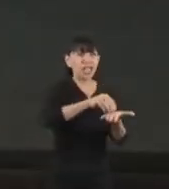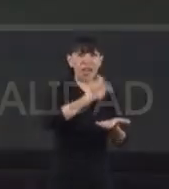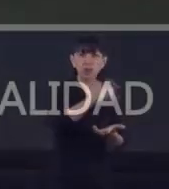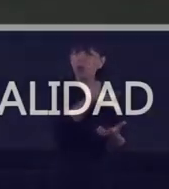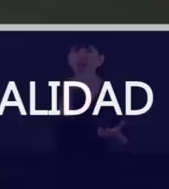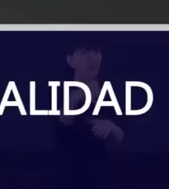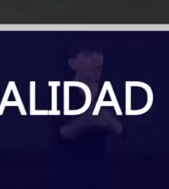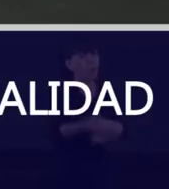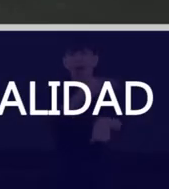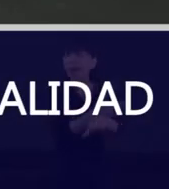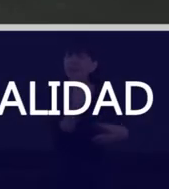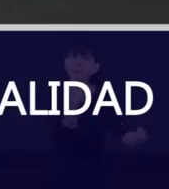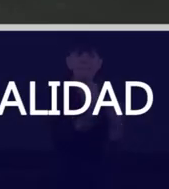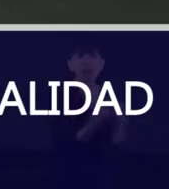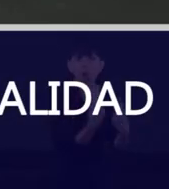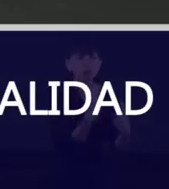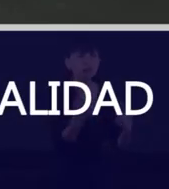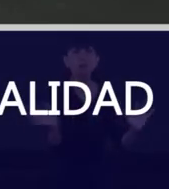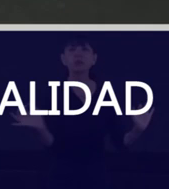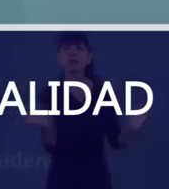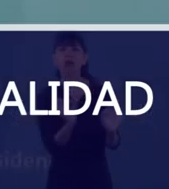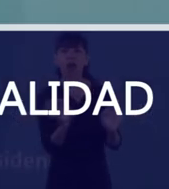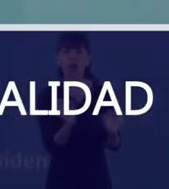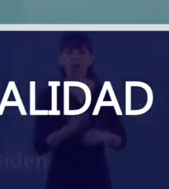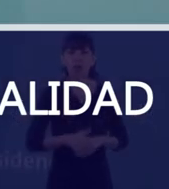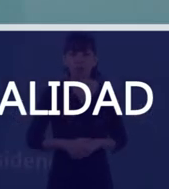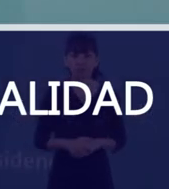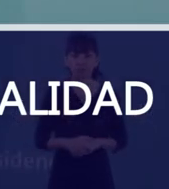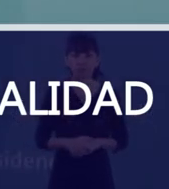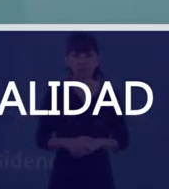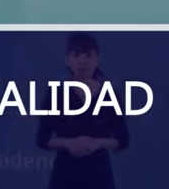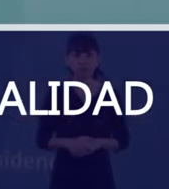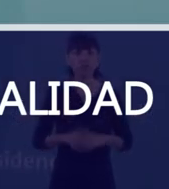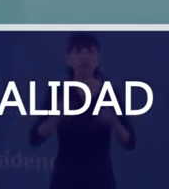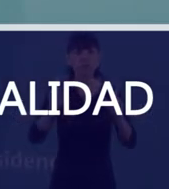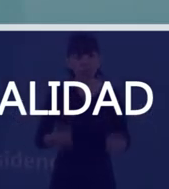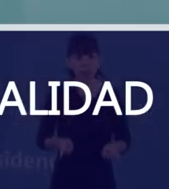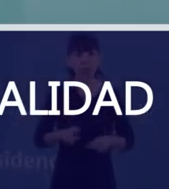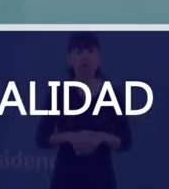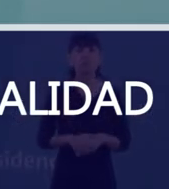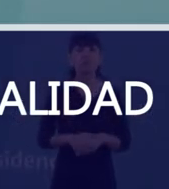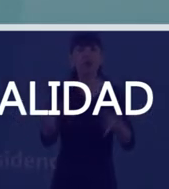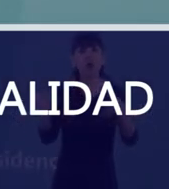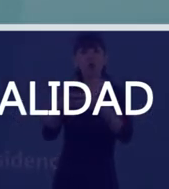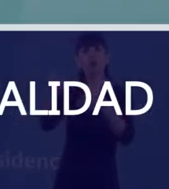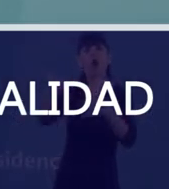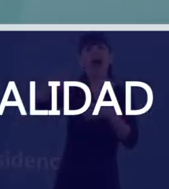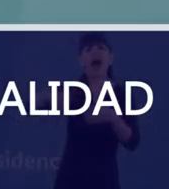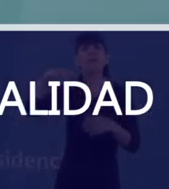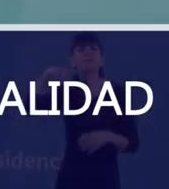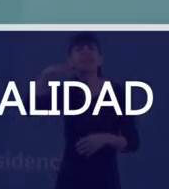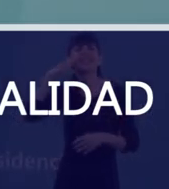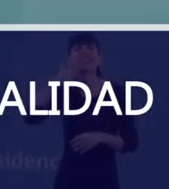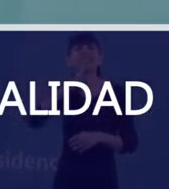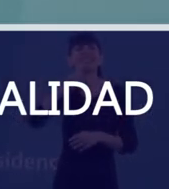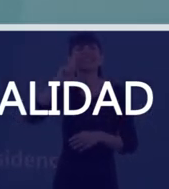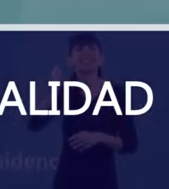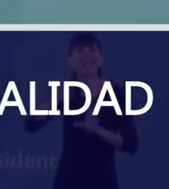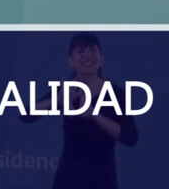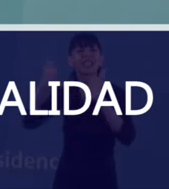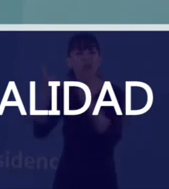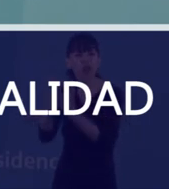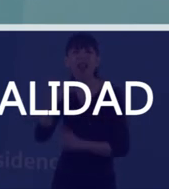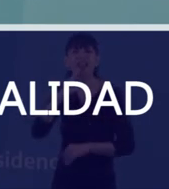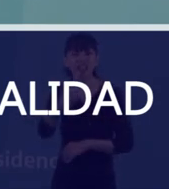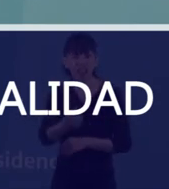inconstitucionales. El presidente aclaró que se trata de la postura del gobierno nacional ante los hechos de violencia desatados en la provincia